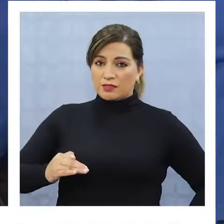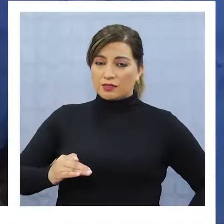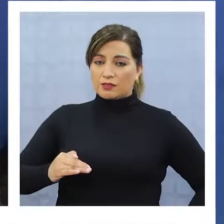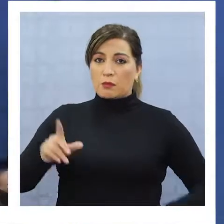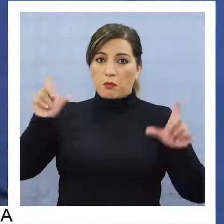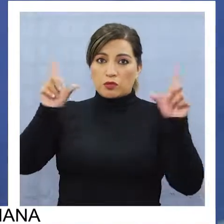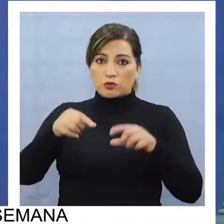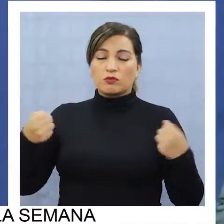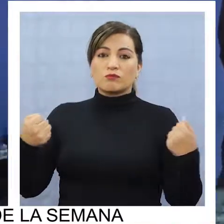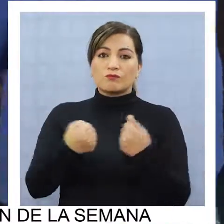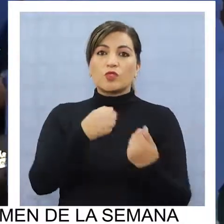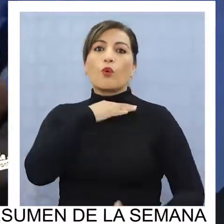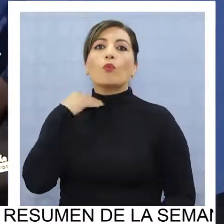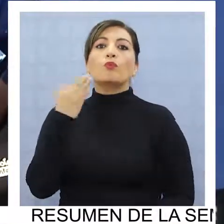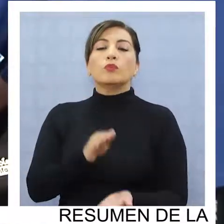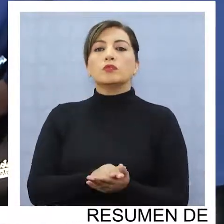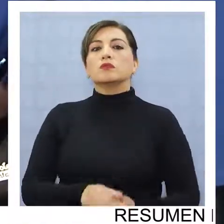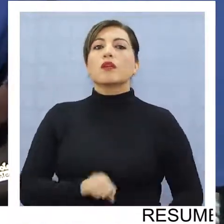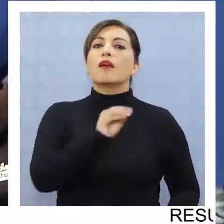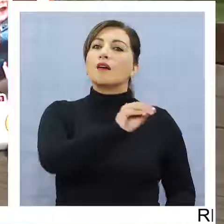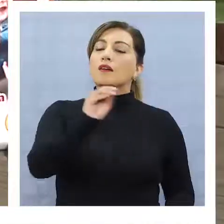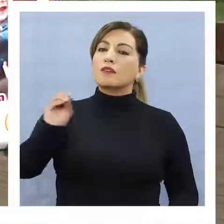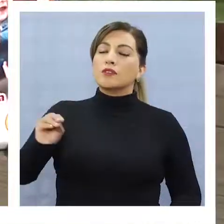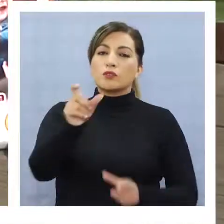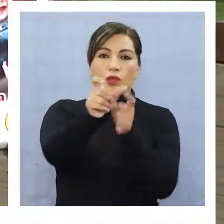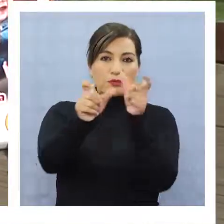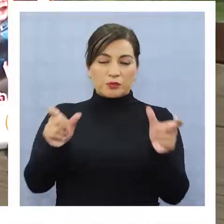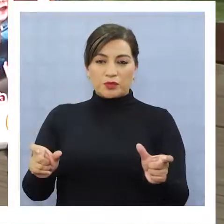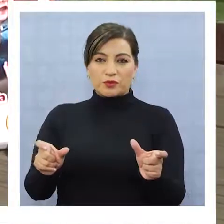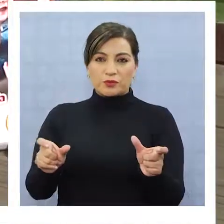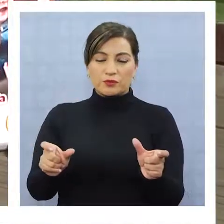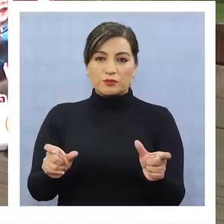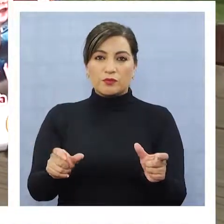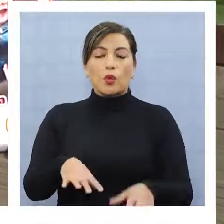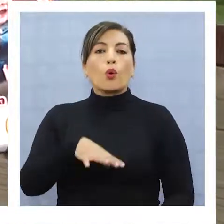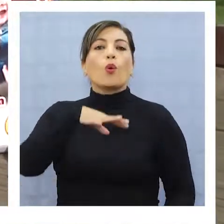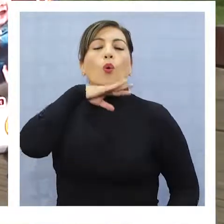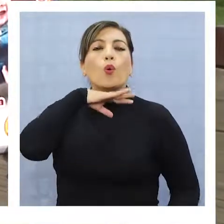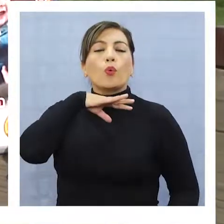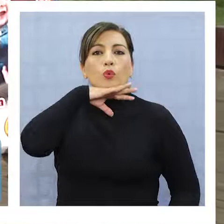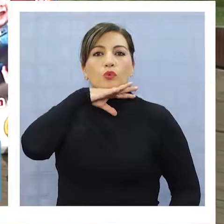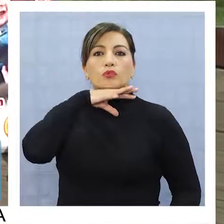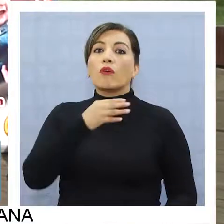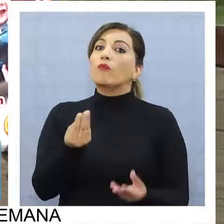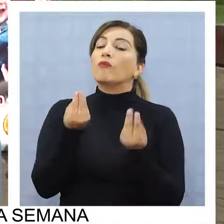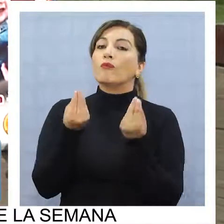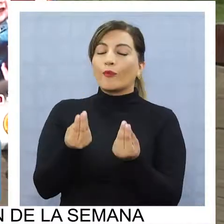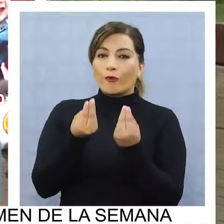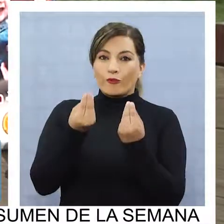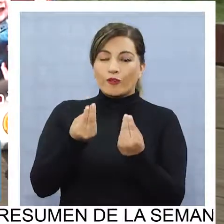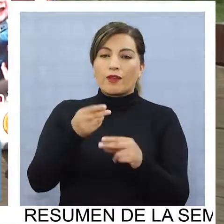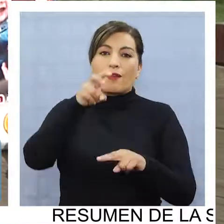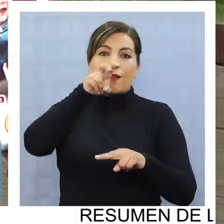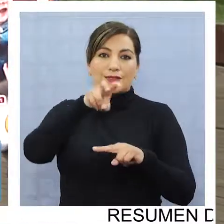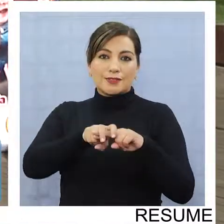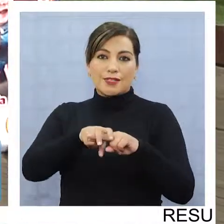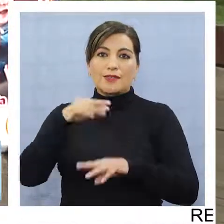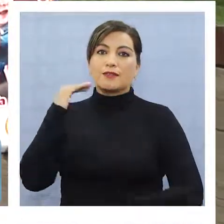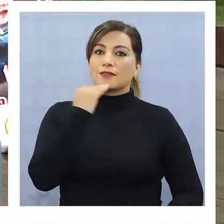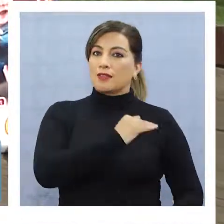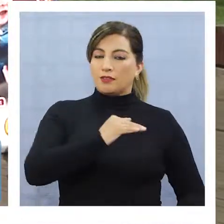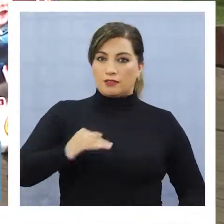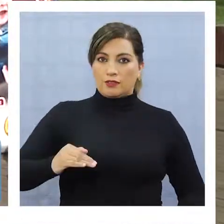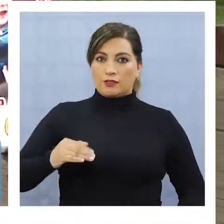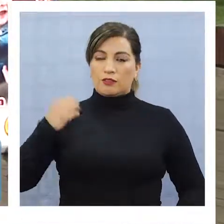reducir accidentes y muertes. El llamado que quiero hacer a toda la gente es que ocupe, utilice de buena manera estas